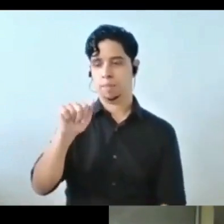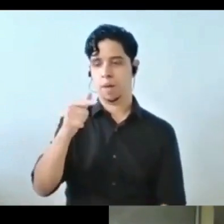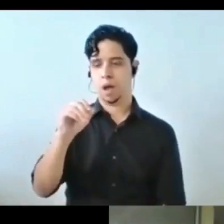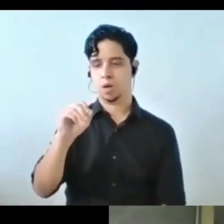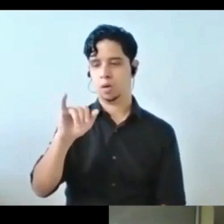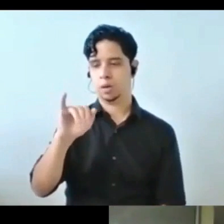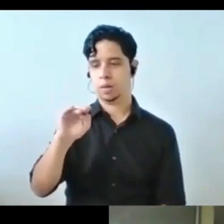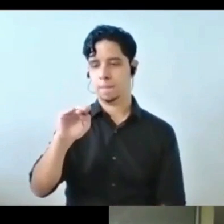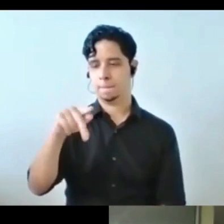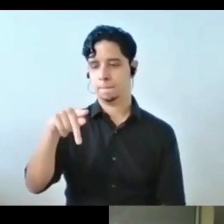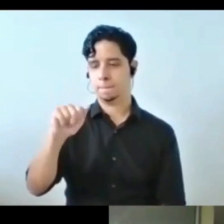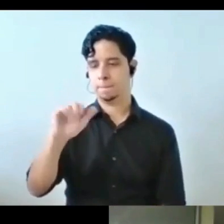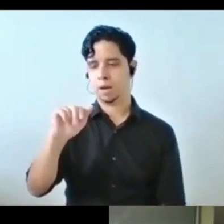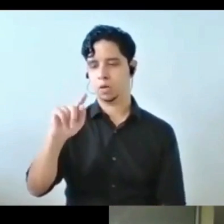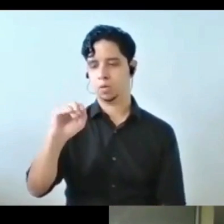pagodeimpactoeconomico.com.